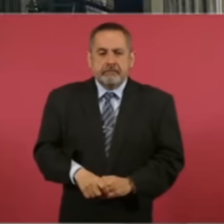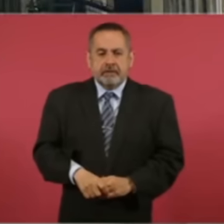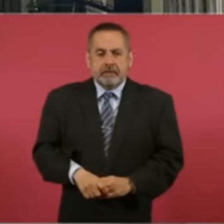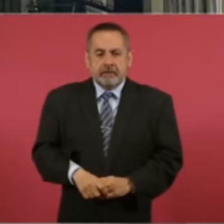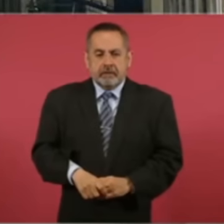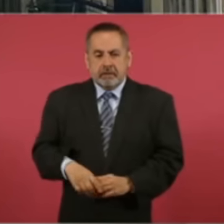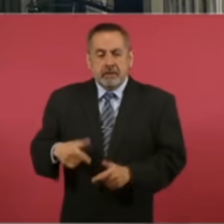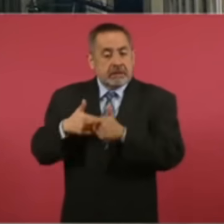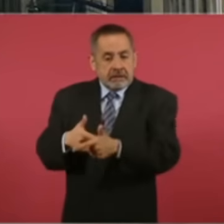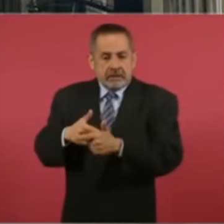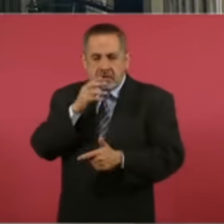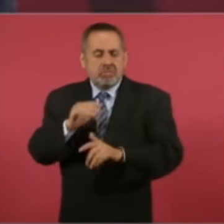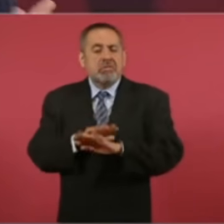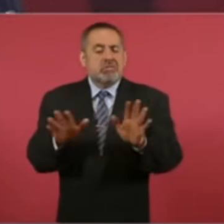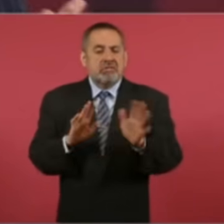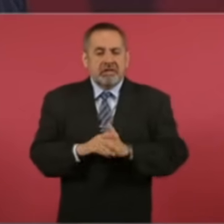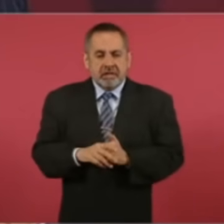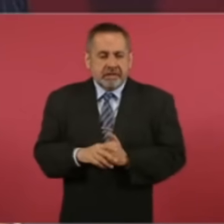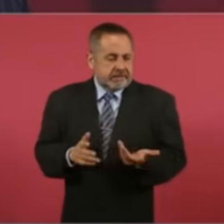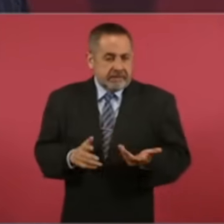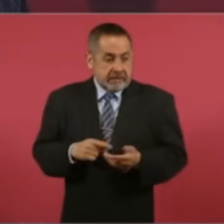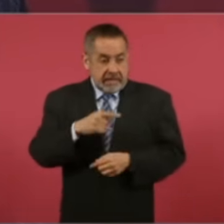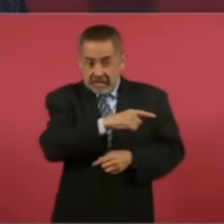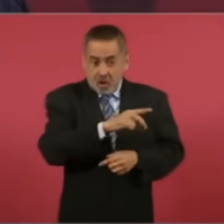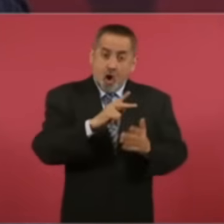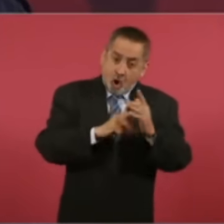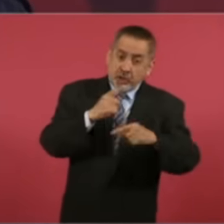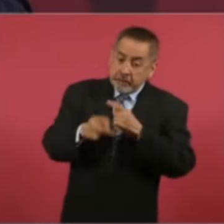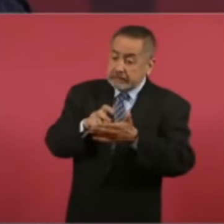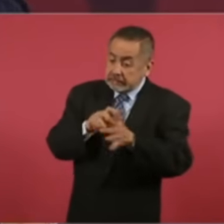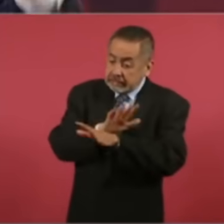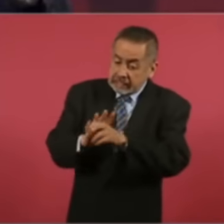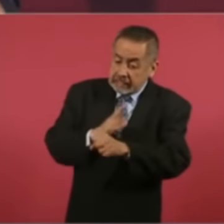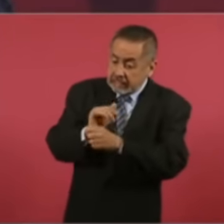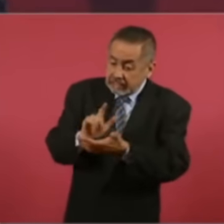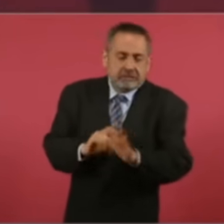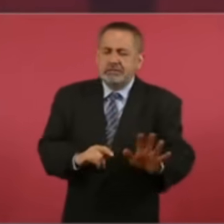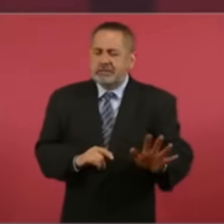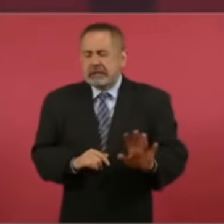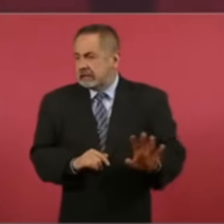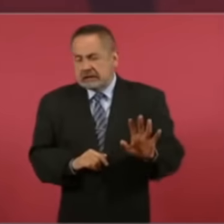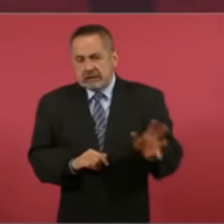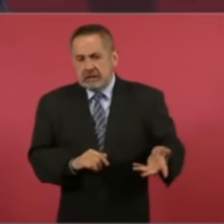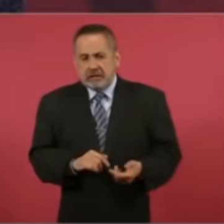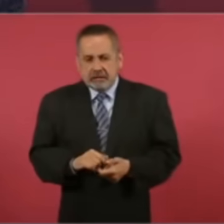Ya no podrían hacer las reformas que hicieron. Esa que queremos